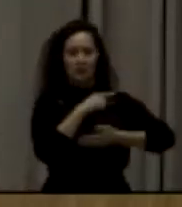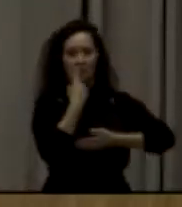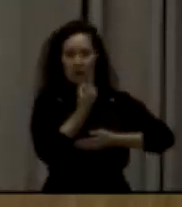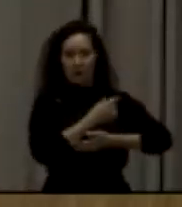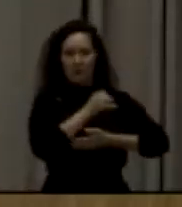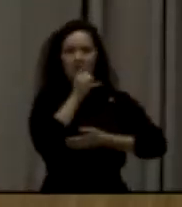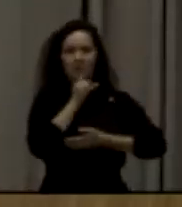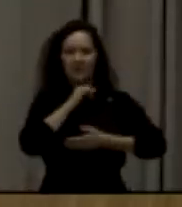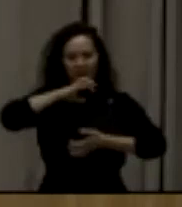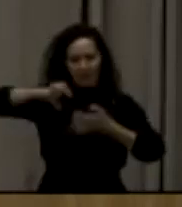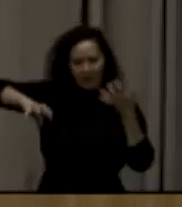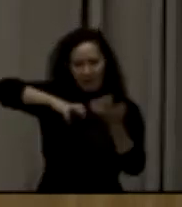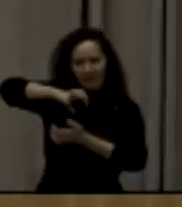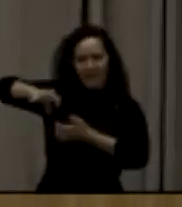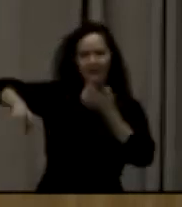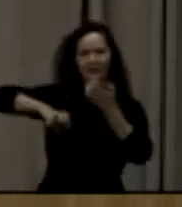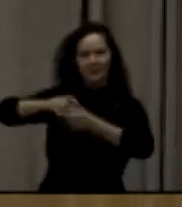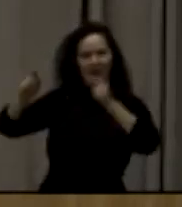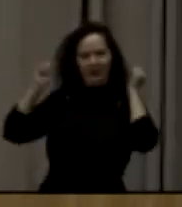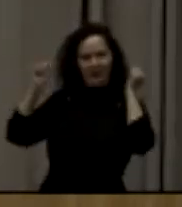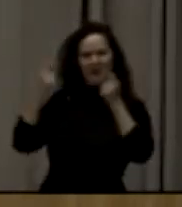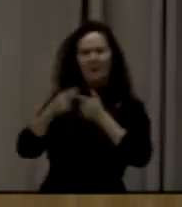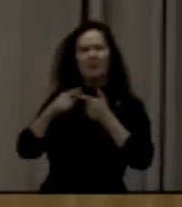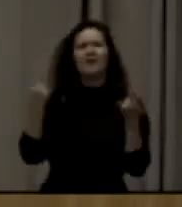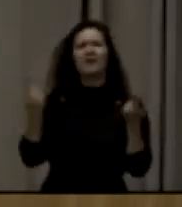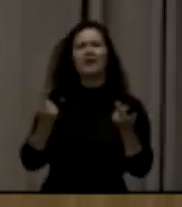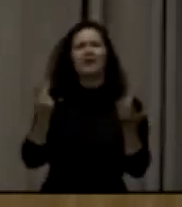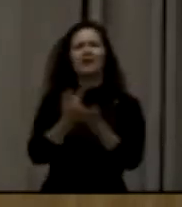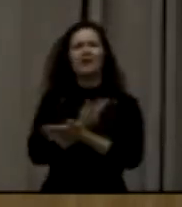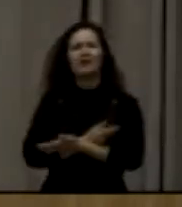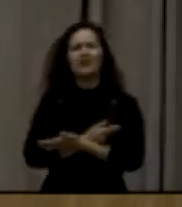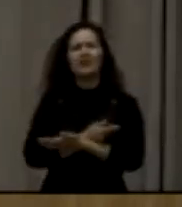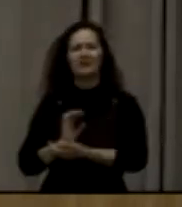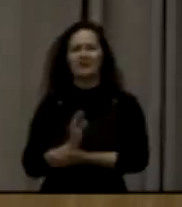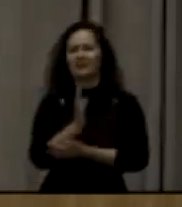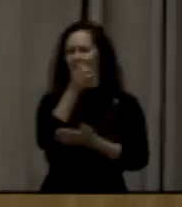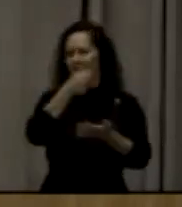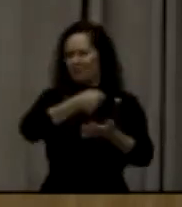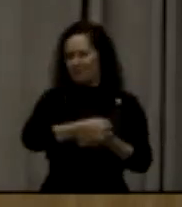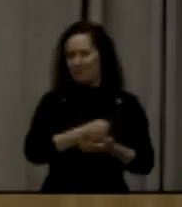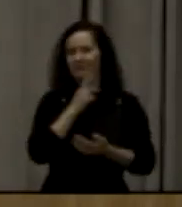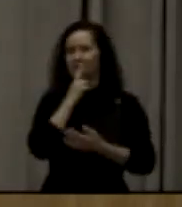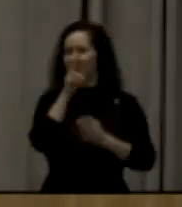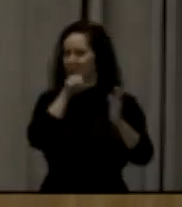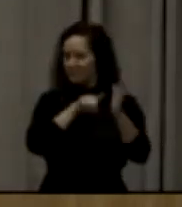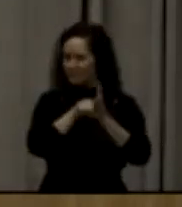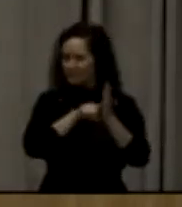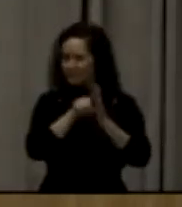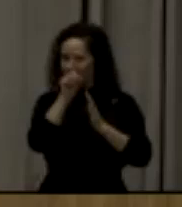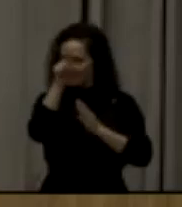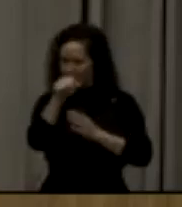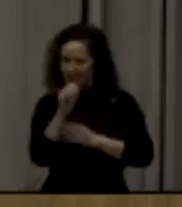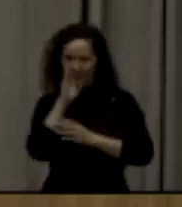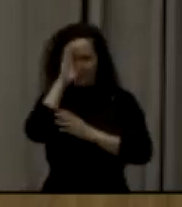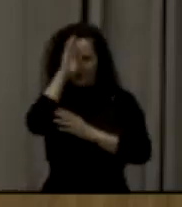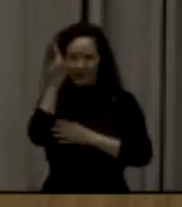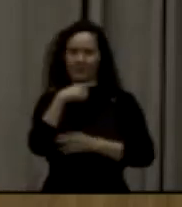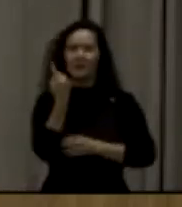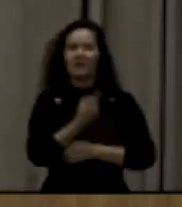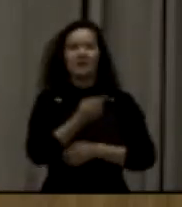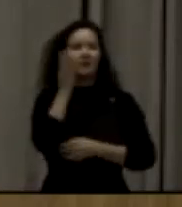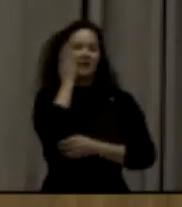revolucionario no O sea por qué ha costado tanto Entonces yo creo que responder a esa pregunta es clave para plantearnos entonces